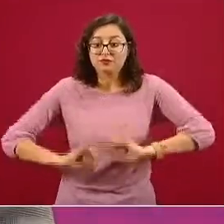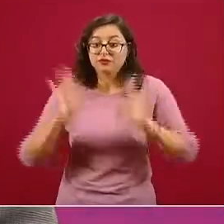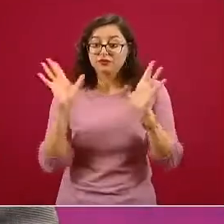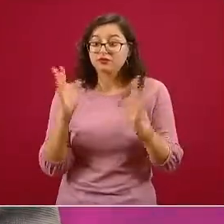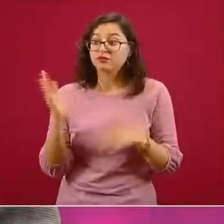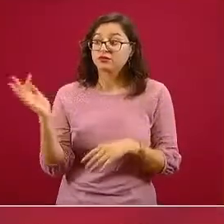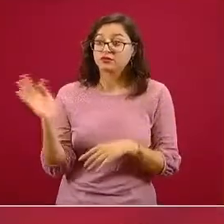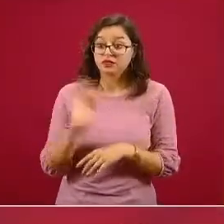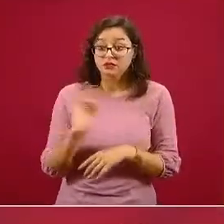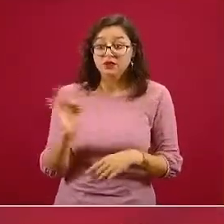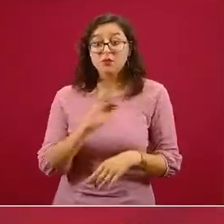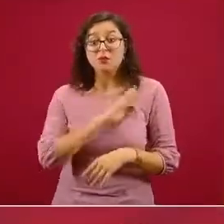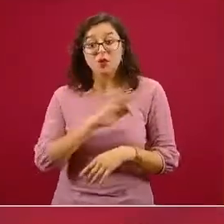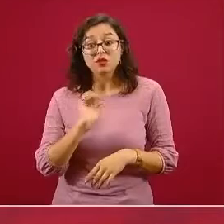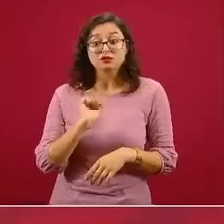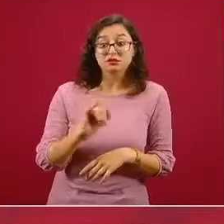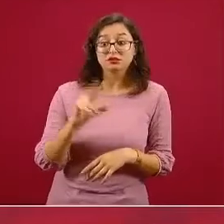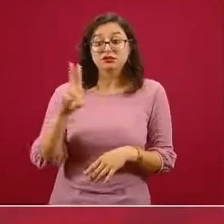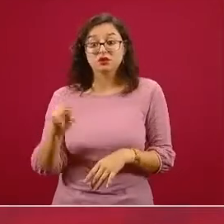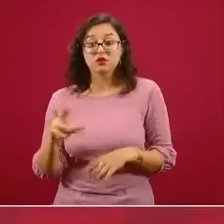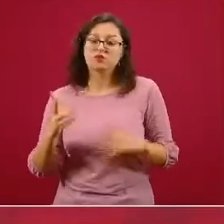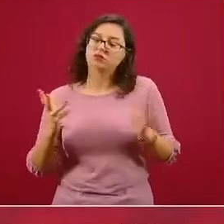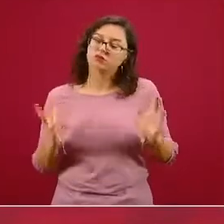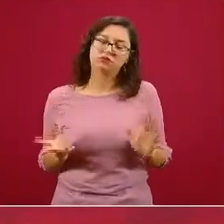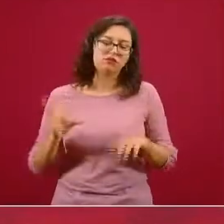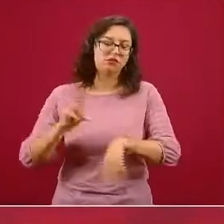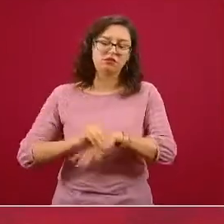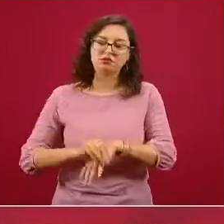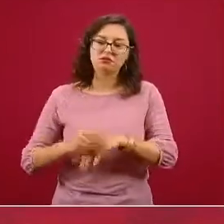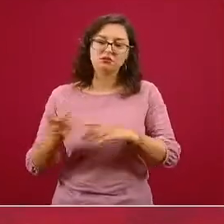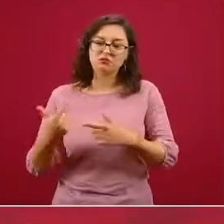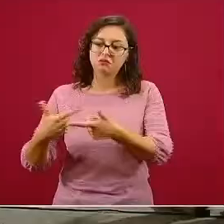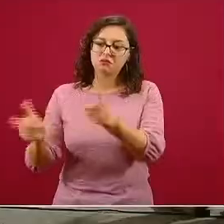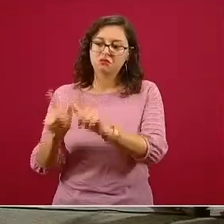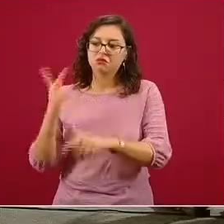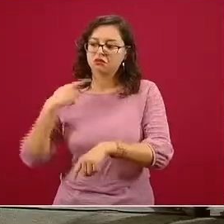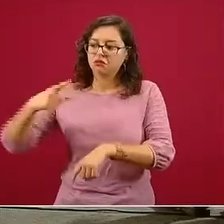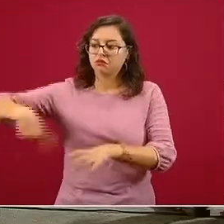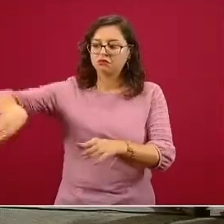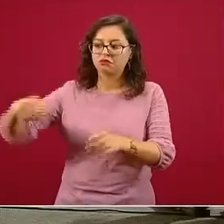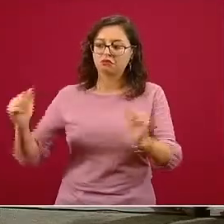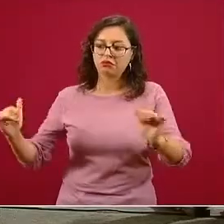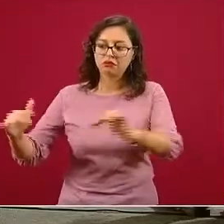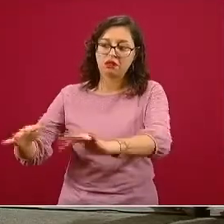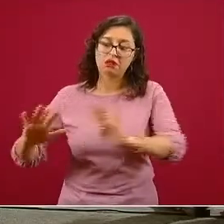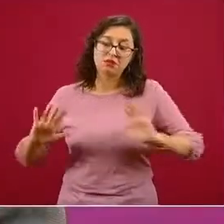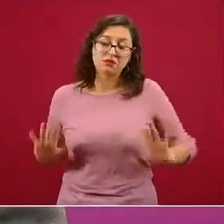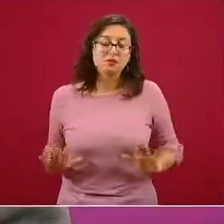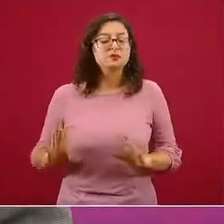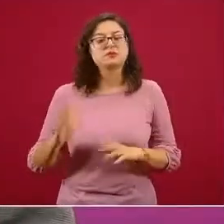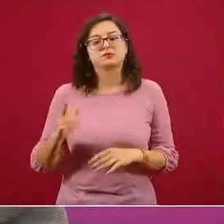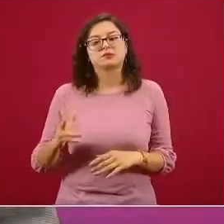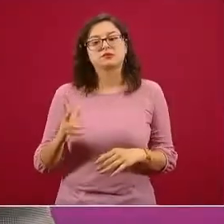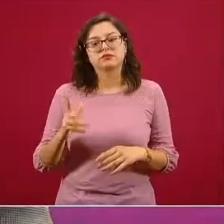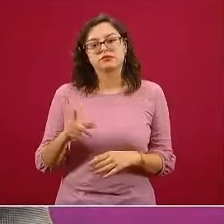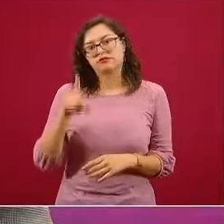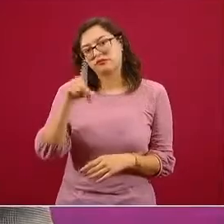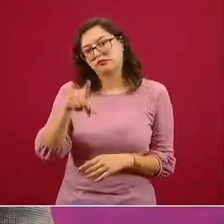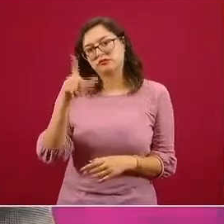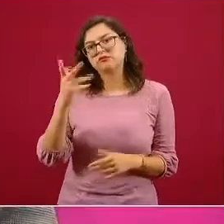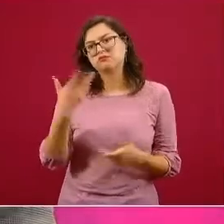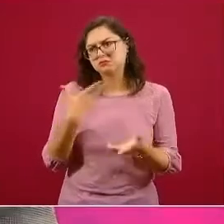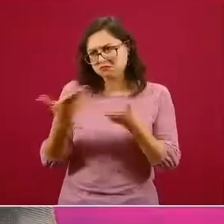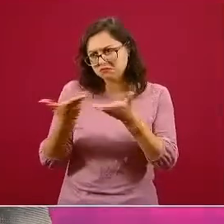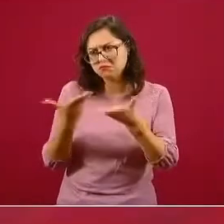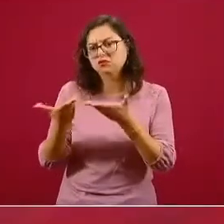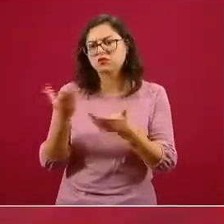tener factibilidad, que están en posibilidades de ejercerse en caso de que así se estén considerando, pero desde luego habría la oportunidad de conversar al